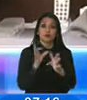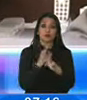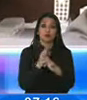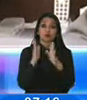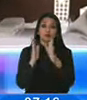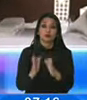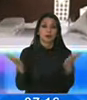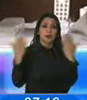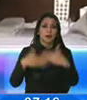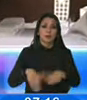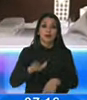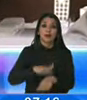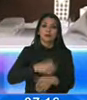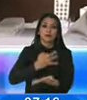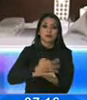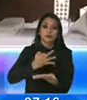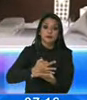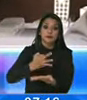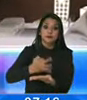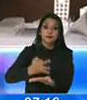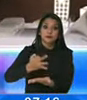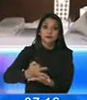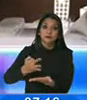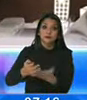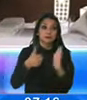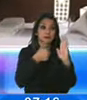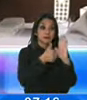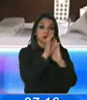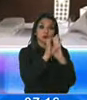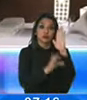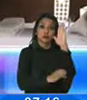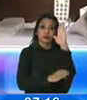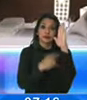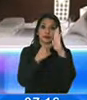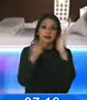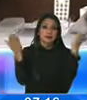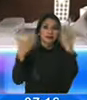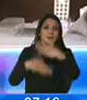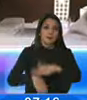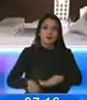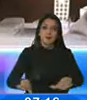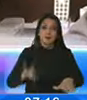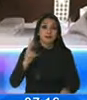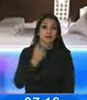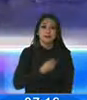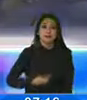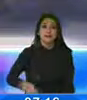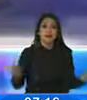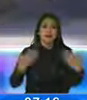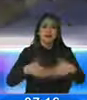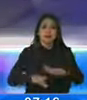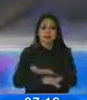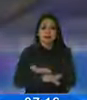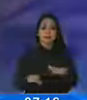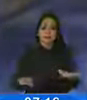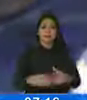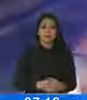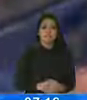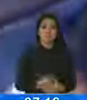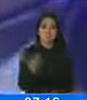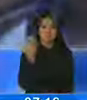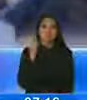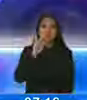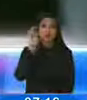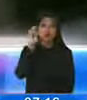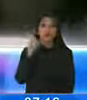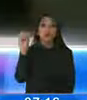por la ausencia temporal, de acuerdo con la propia Constitución. Es decir, ya no es vicepresidente. Glass fue detenido el pasado